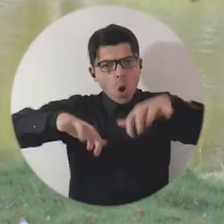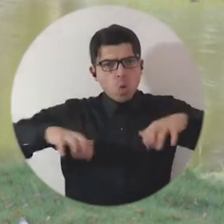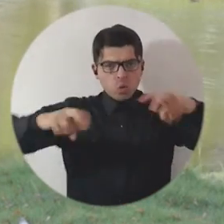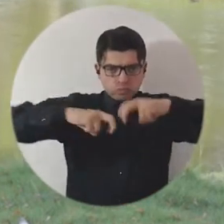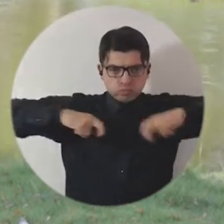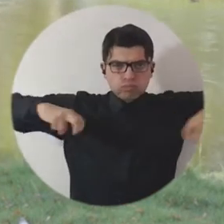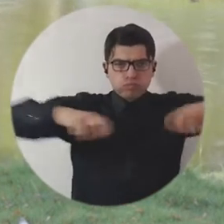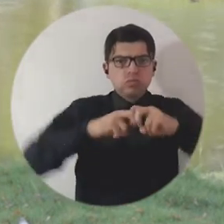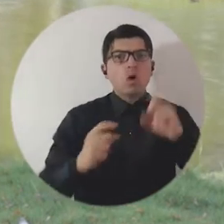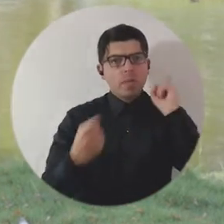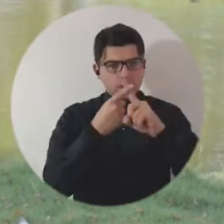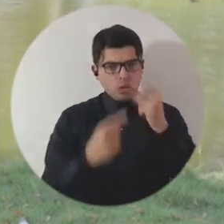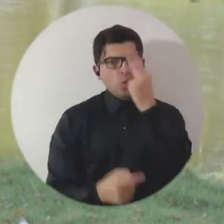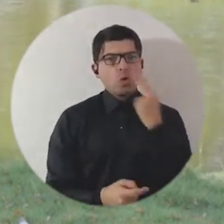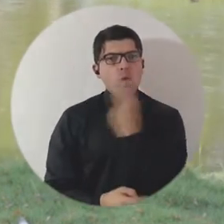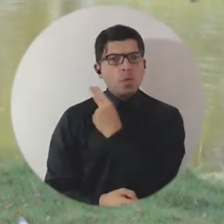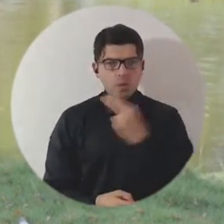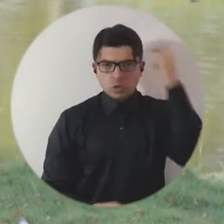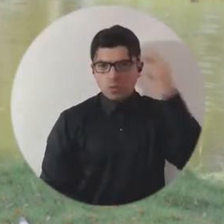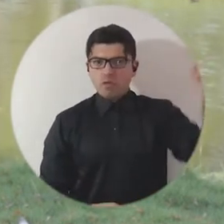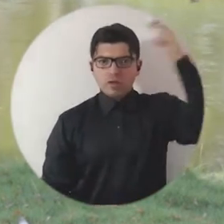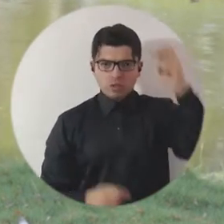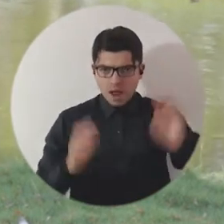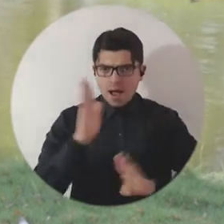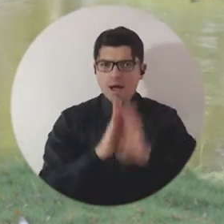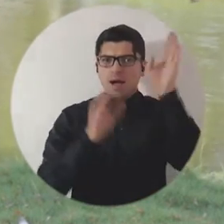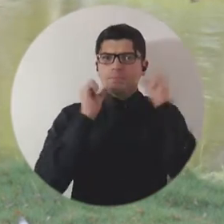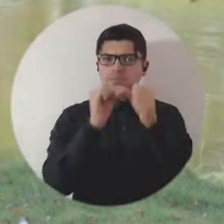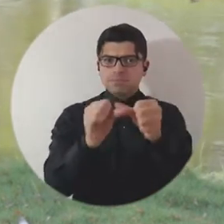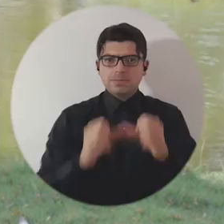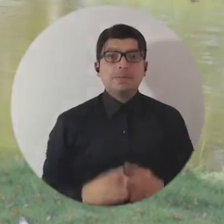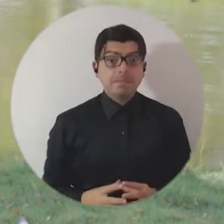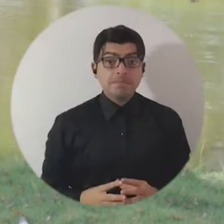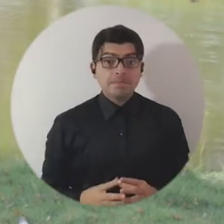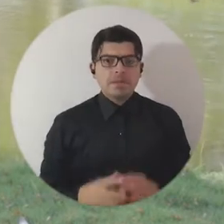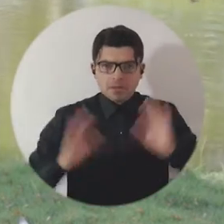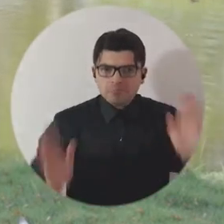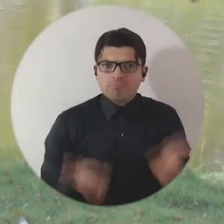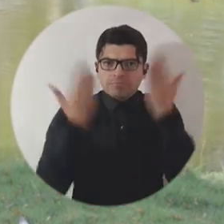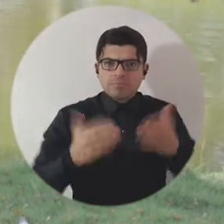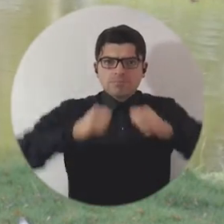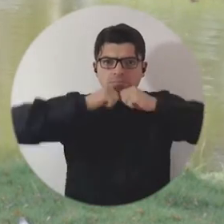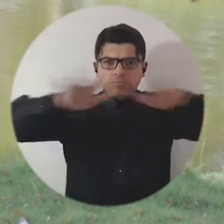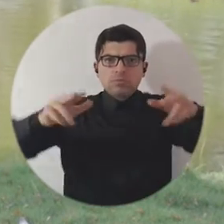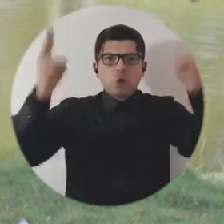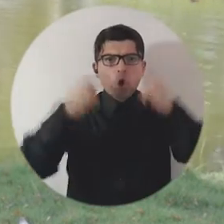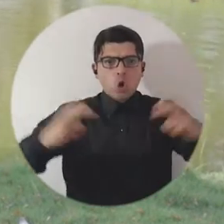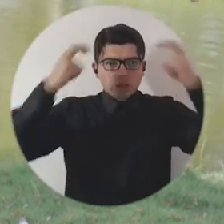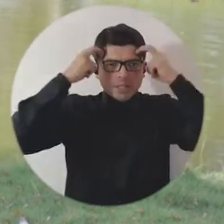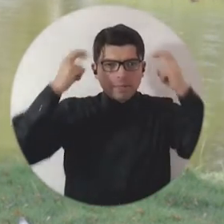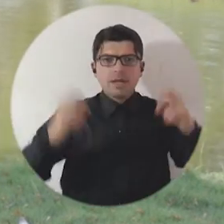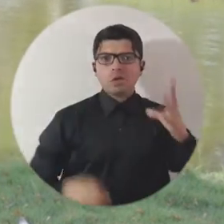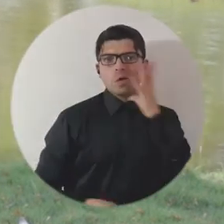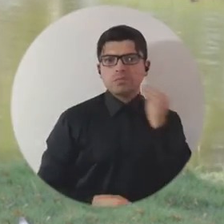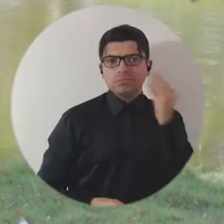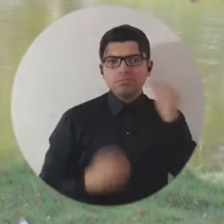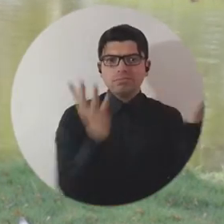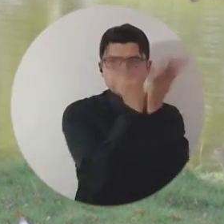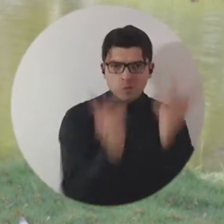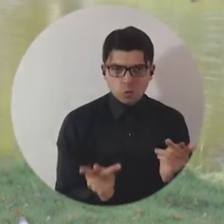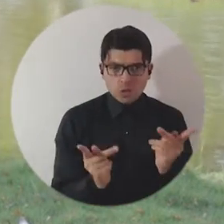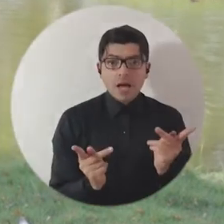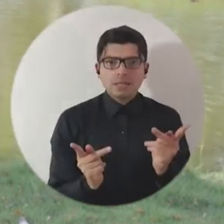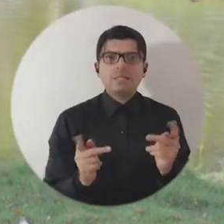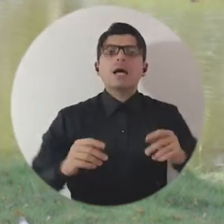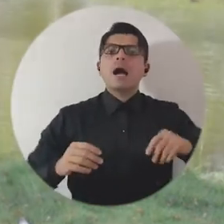congresos mediante la promoción del compromiso profesional con el desarrollo sostenible, para el fomento de la divulgación de conocimientos y experiencias estudiantiles